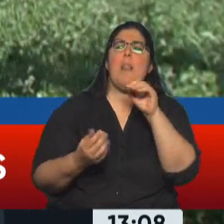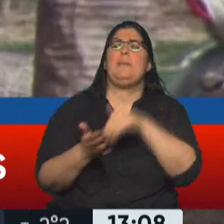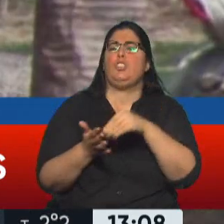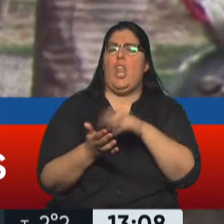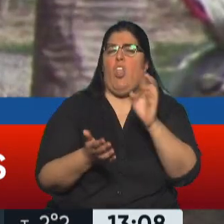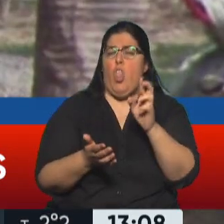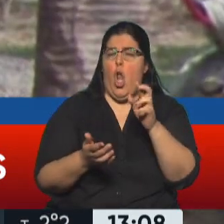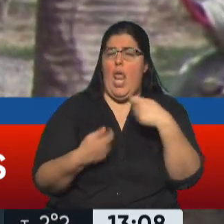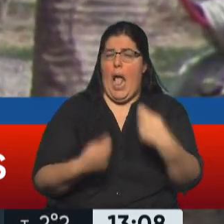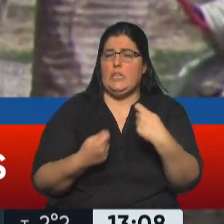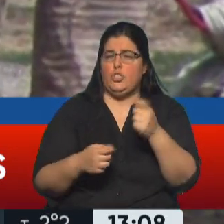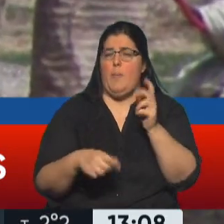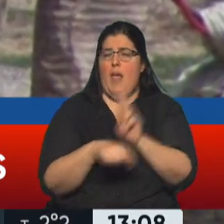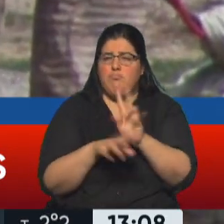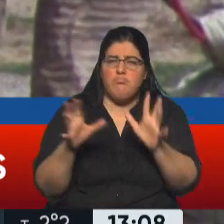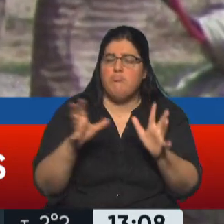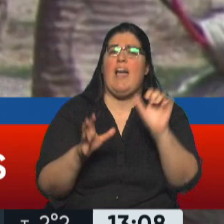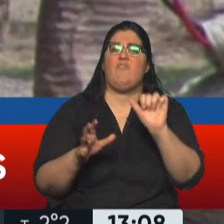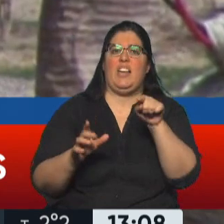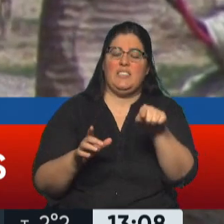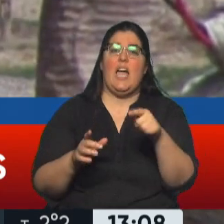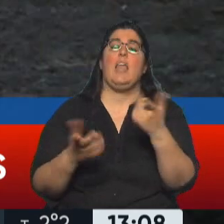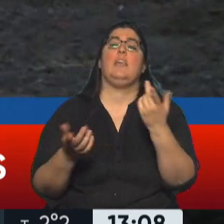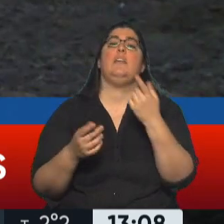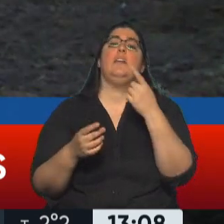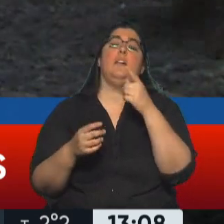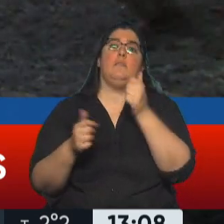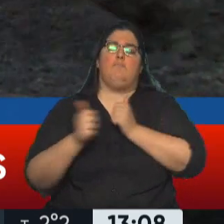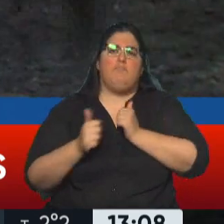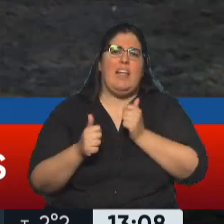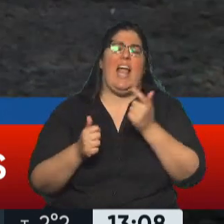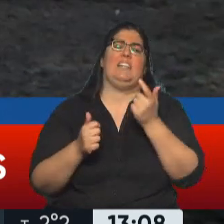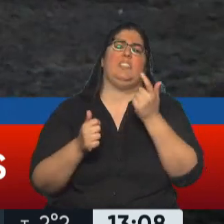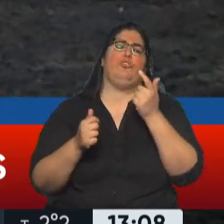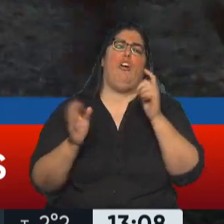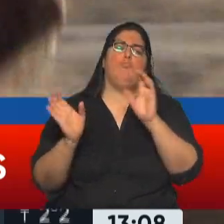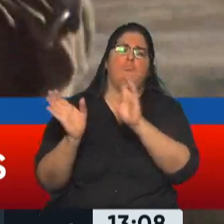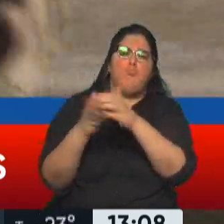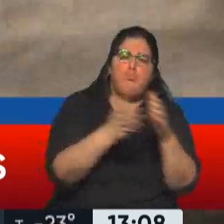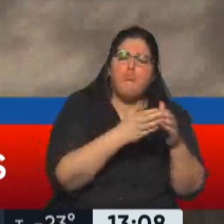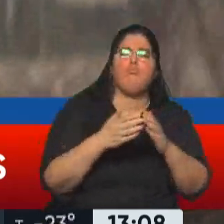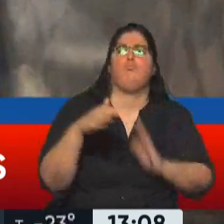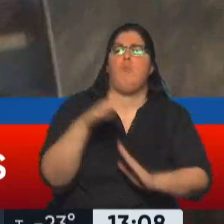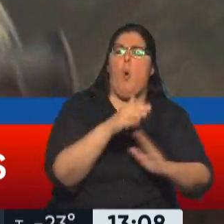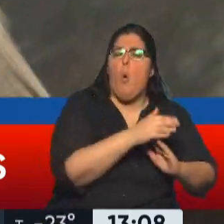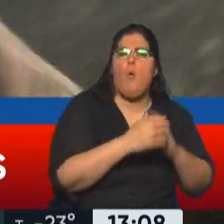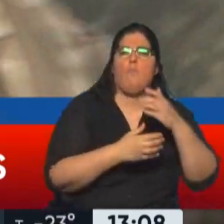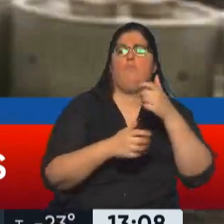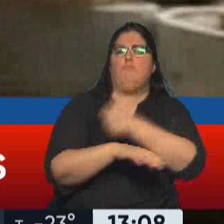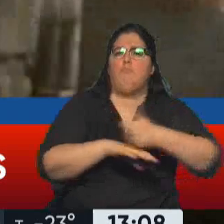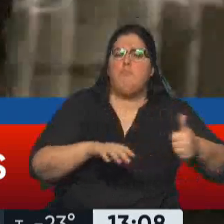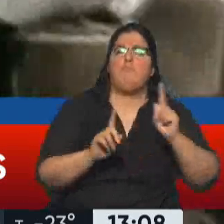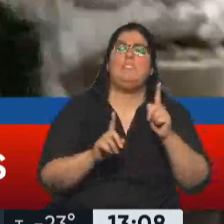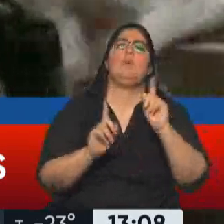los papeles eran 350.000 efectivos, contando el ejército y varias unidades de élite, además de los